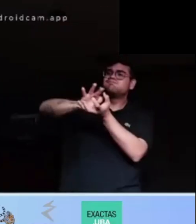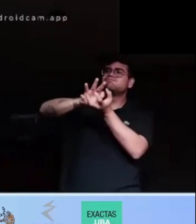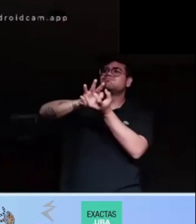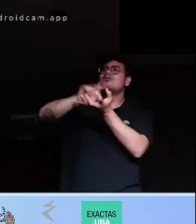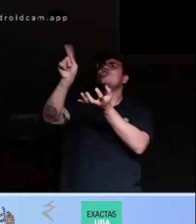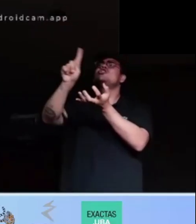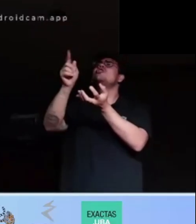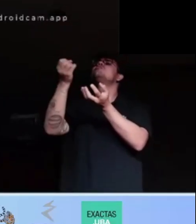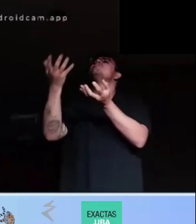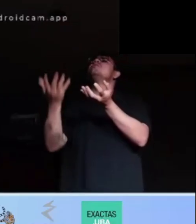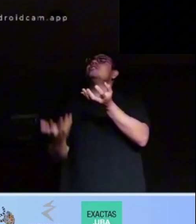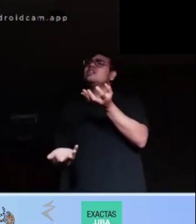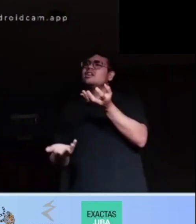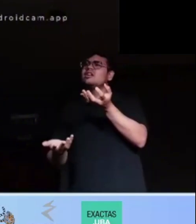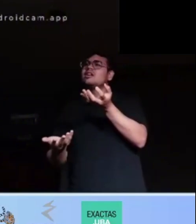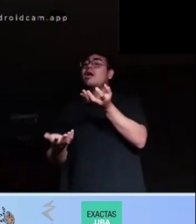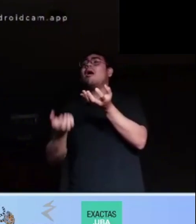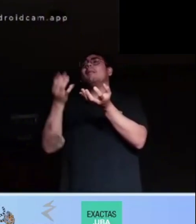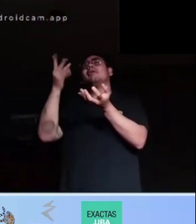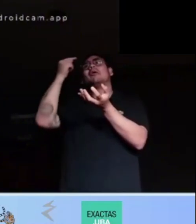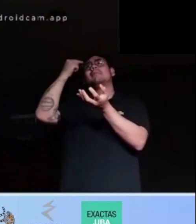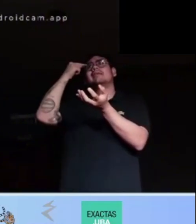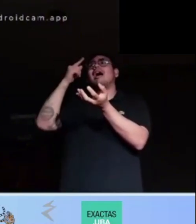sube cae, frase típica, física.